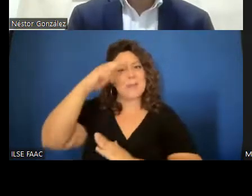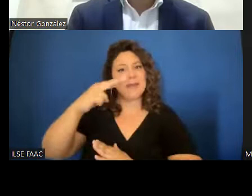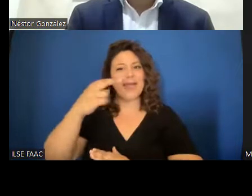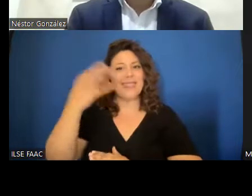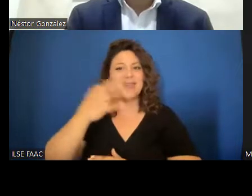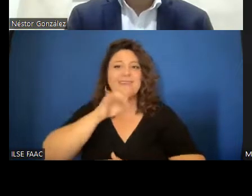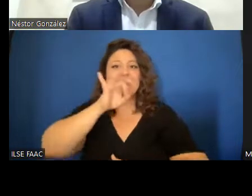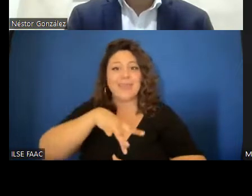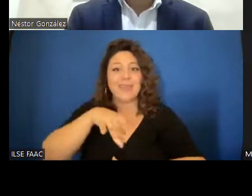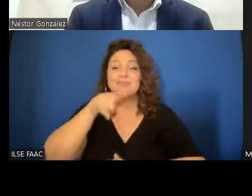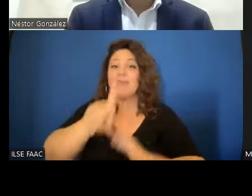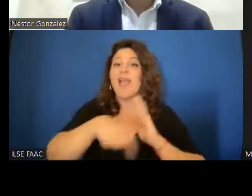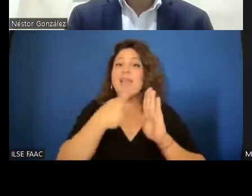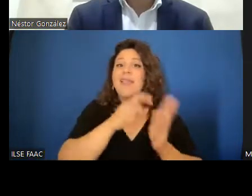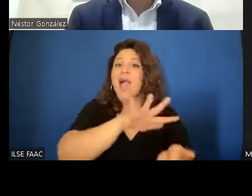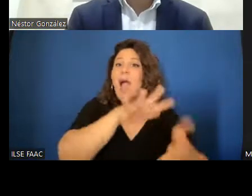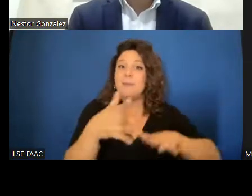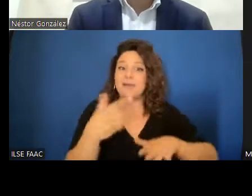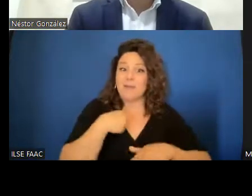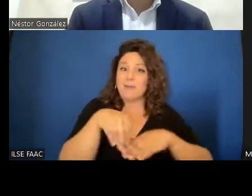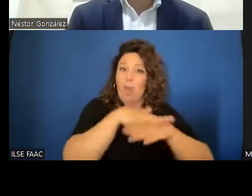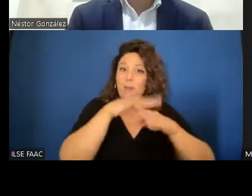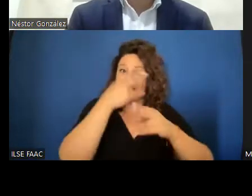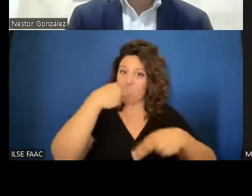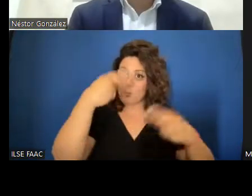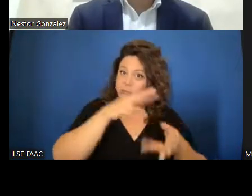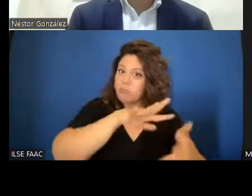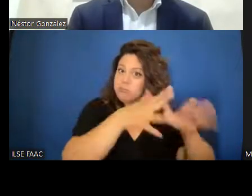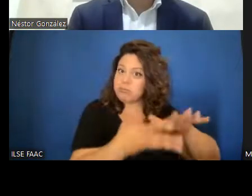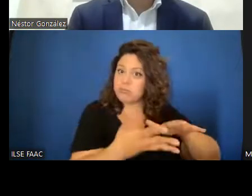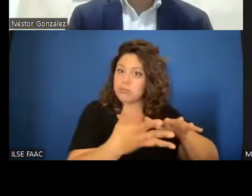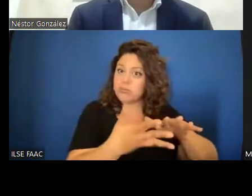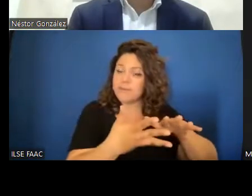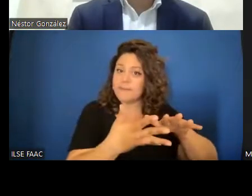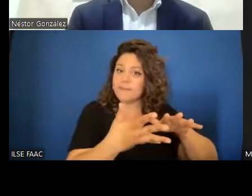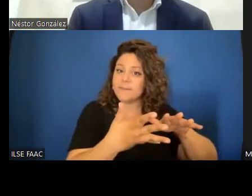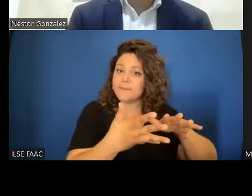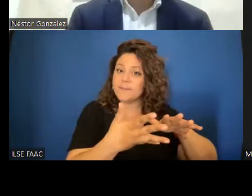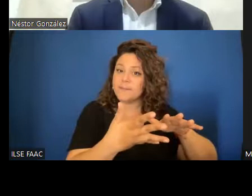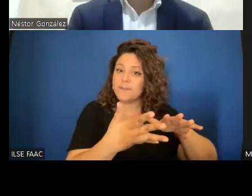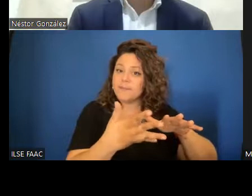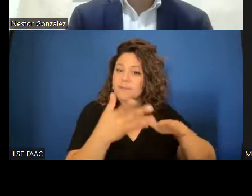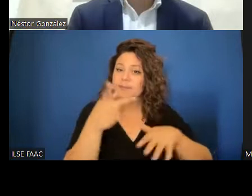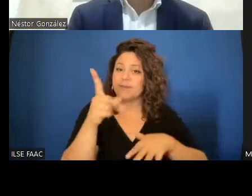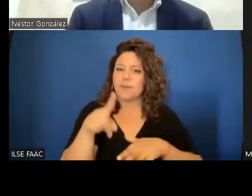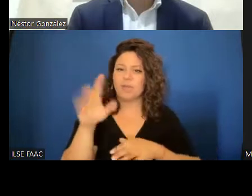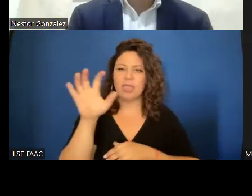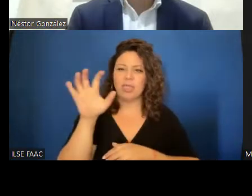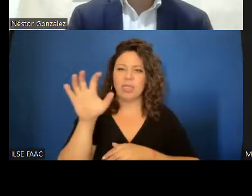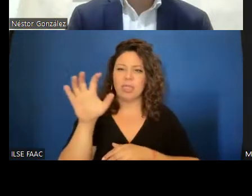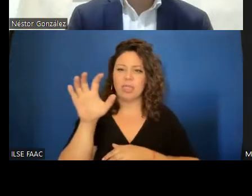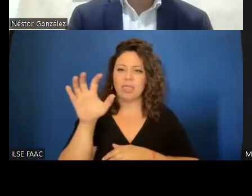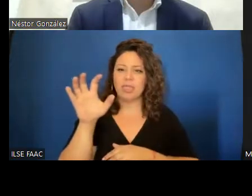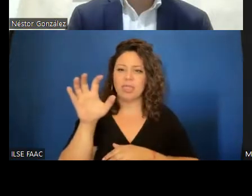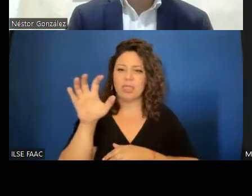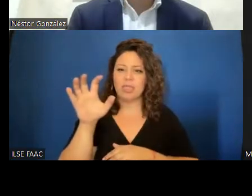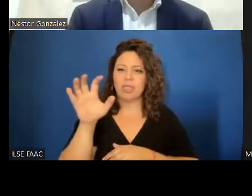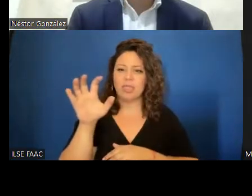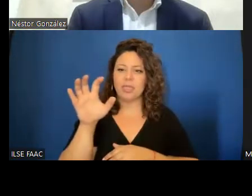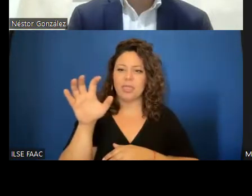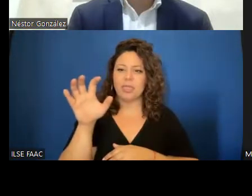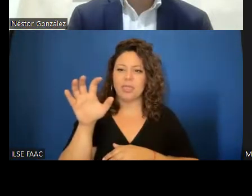que yo, por ejemplo, yo no sufro ninguna discapacidad, pero tengo un familiar que sí la sufre y que es dependiente, por ejemplo, y entonces, bueno, pues me